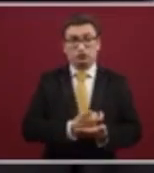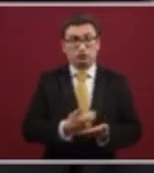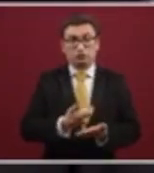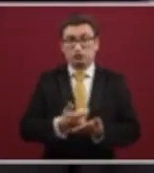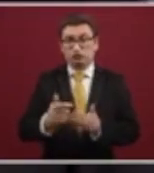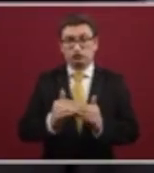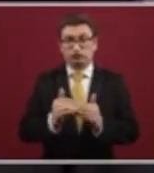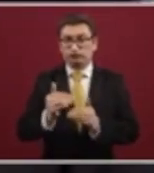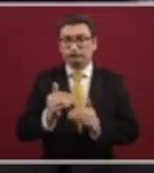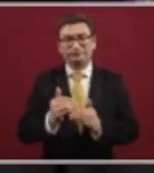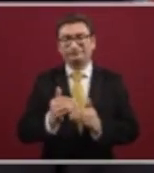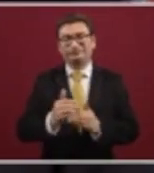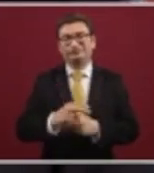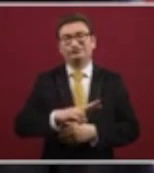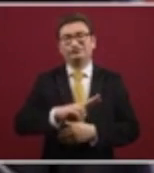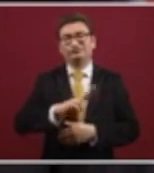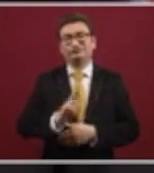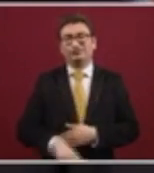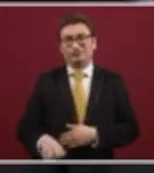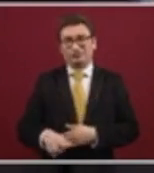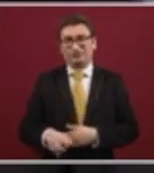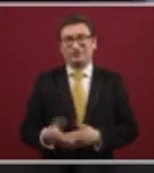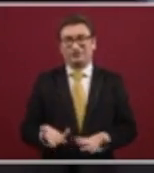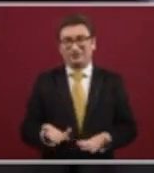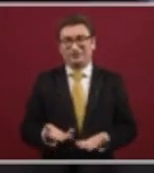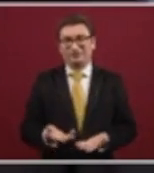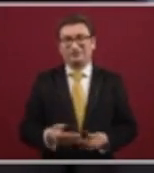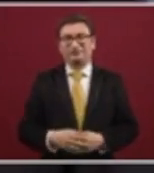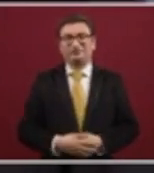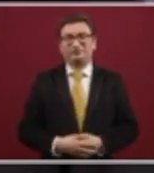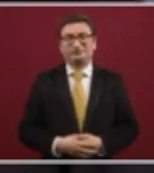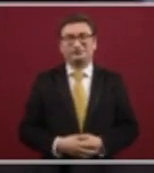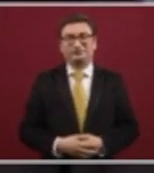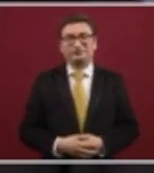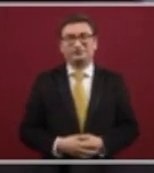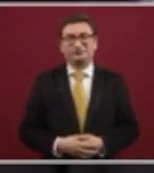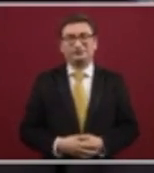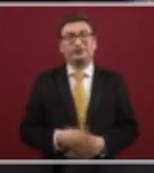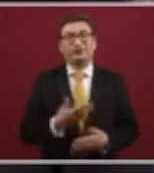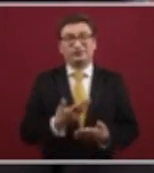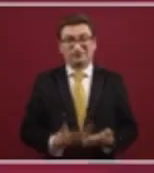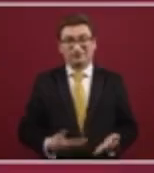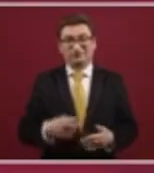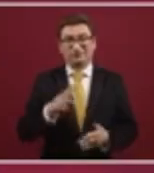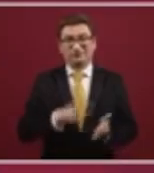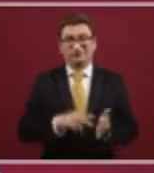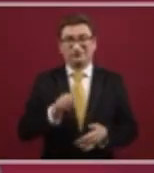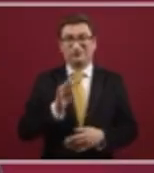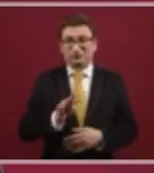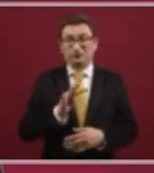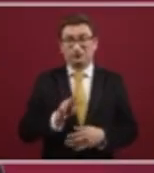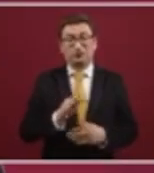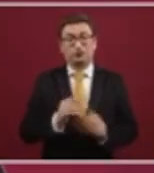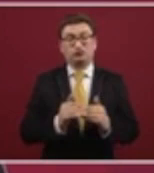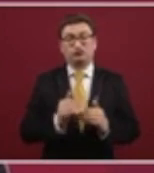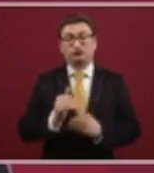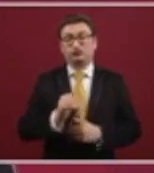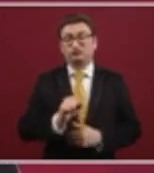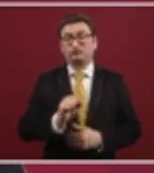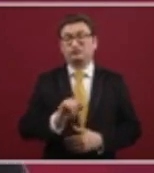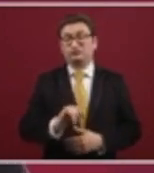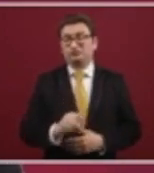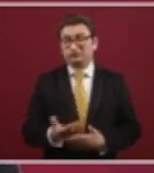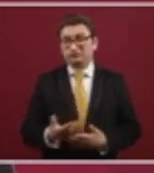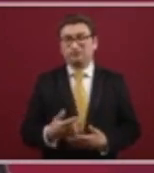como se hizo en este año del 2019.